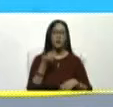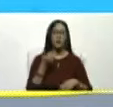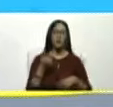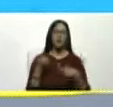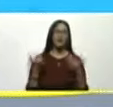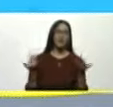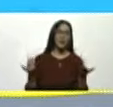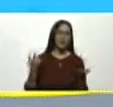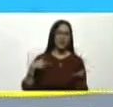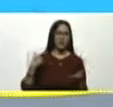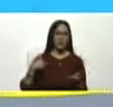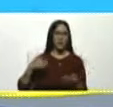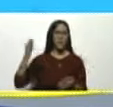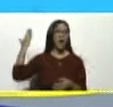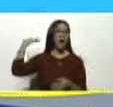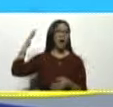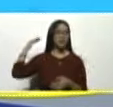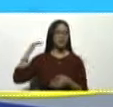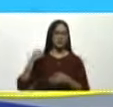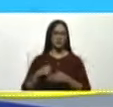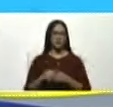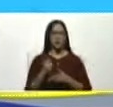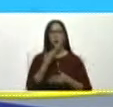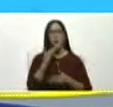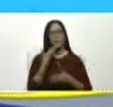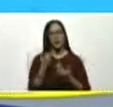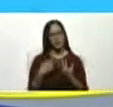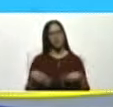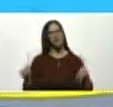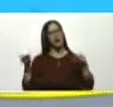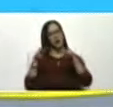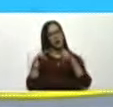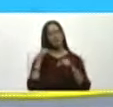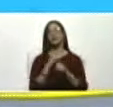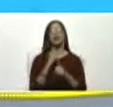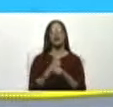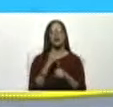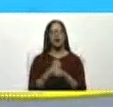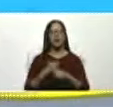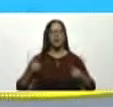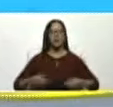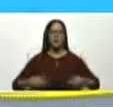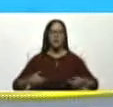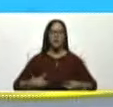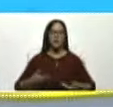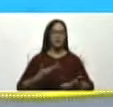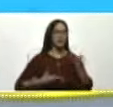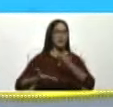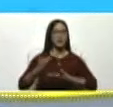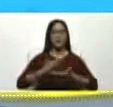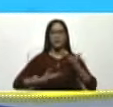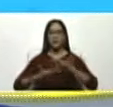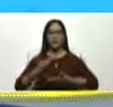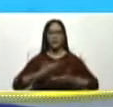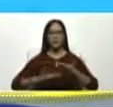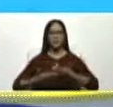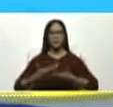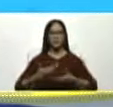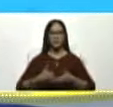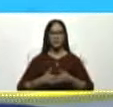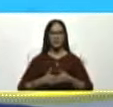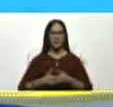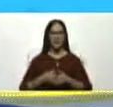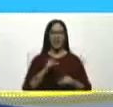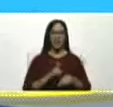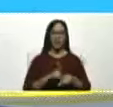antes, con mejores valores del trabajo, del esfuerzo, de la solidaridad. Los